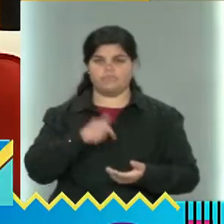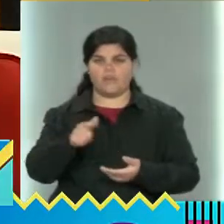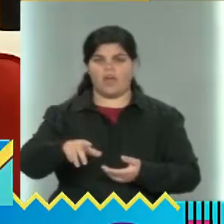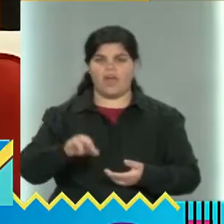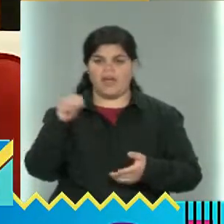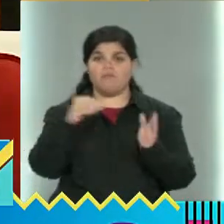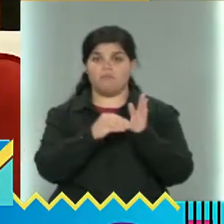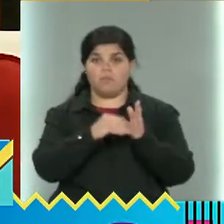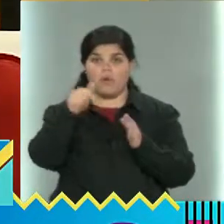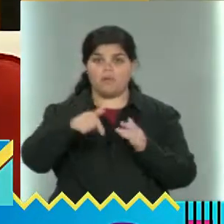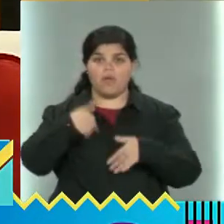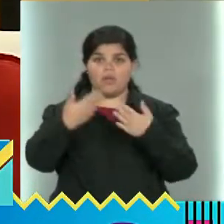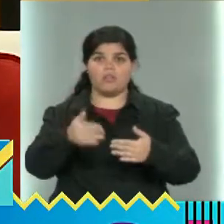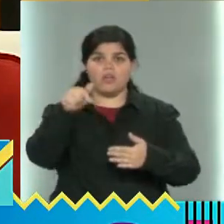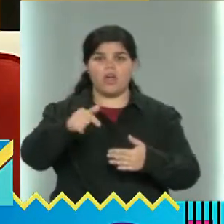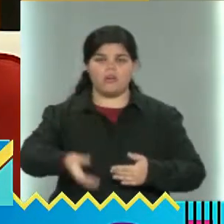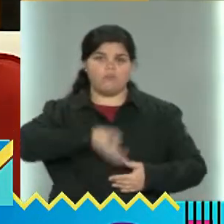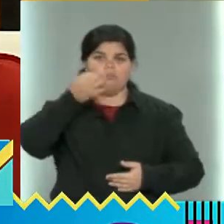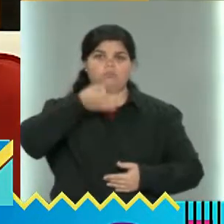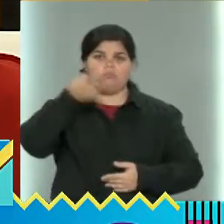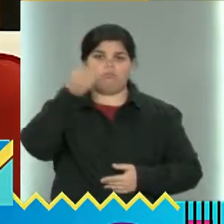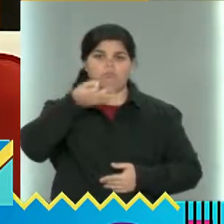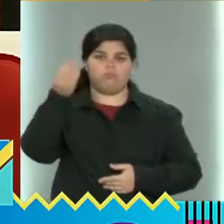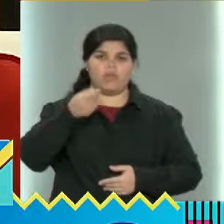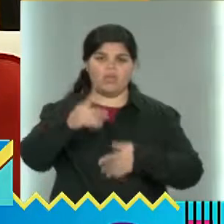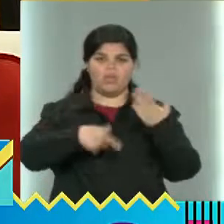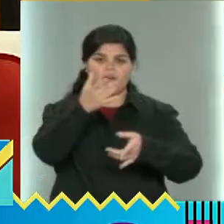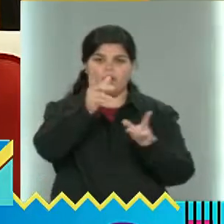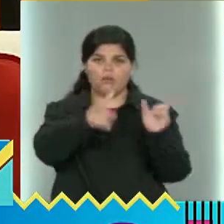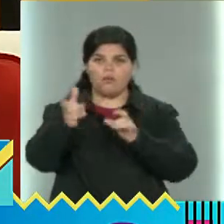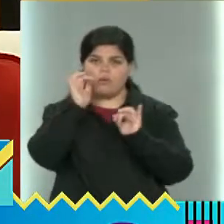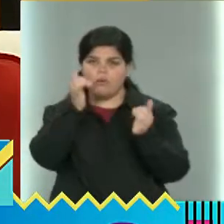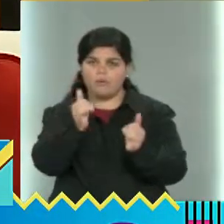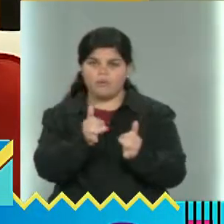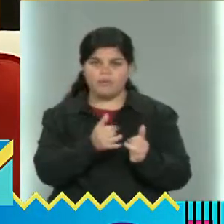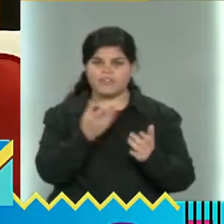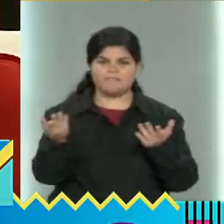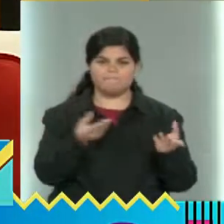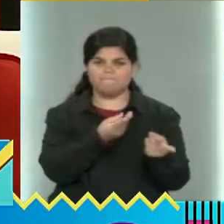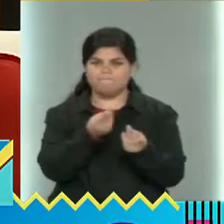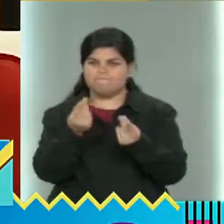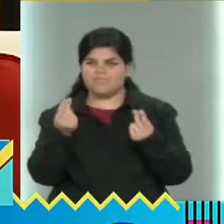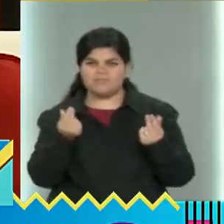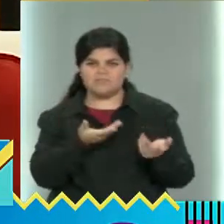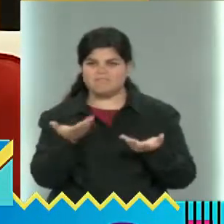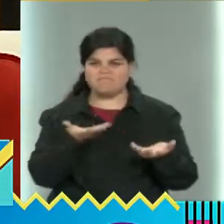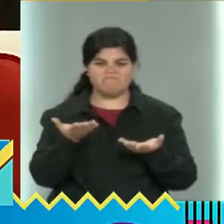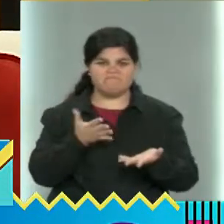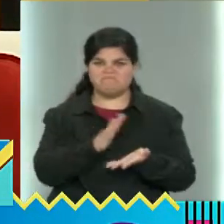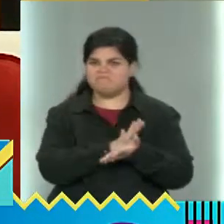entender era muy disolvente para los jóvenes. Entonces yo lo escribí como